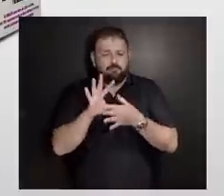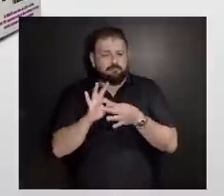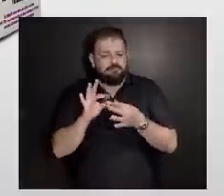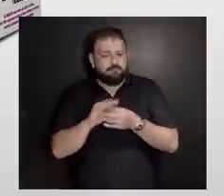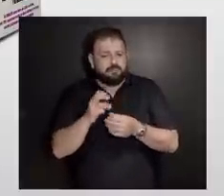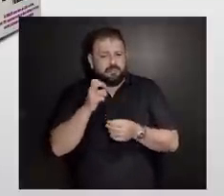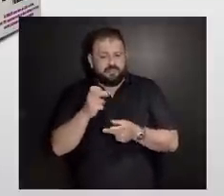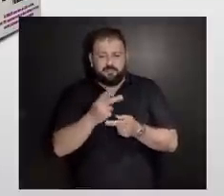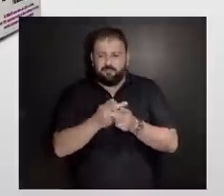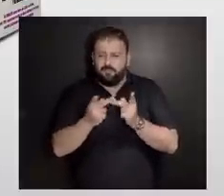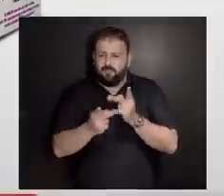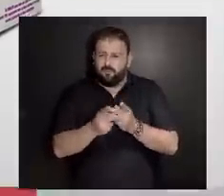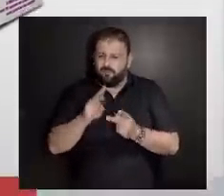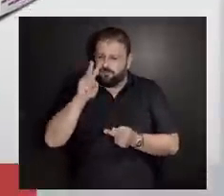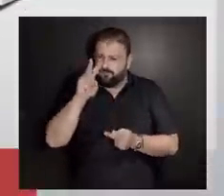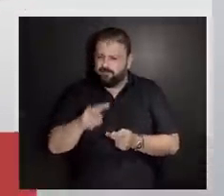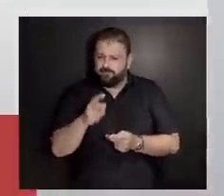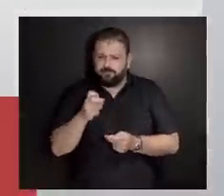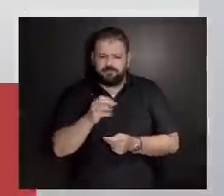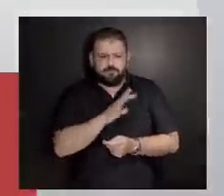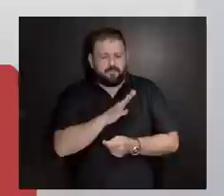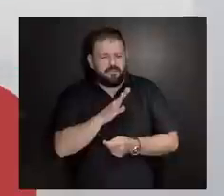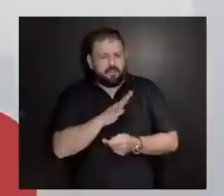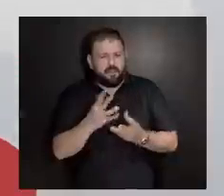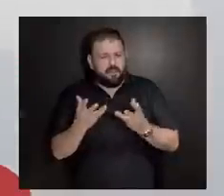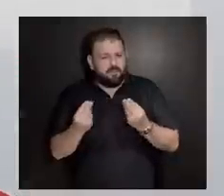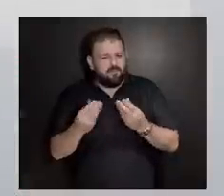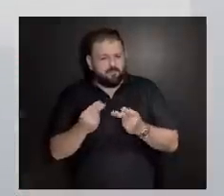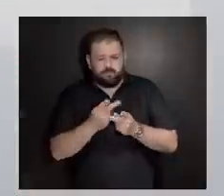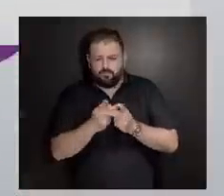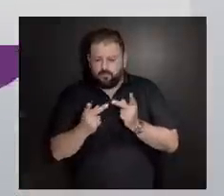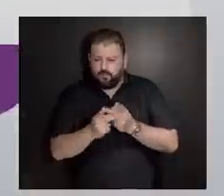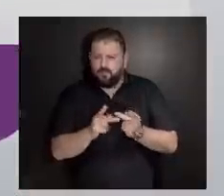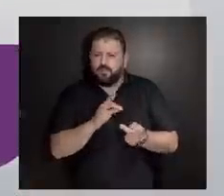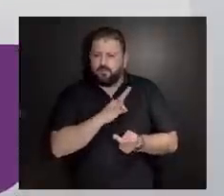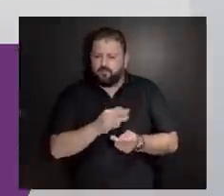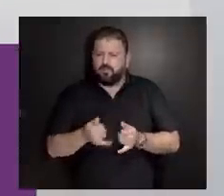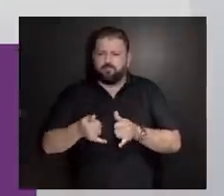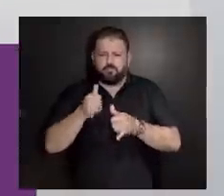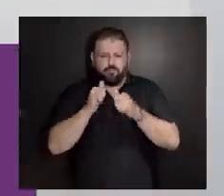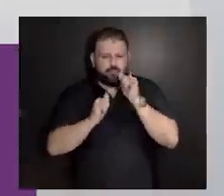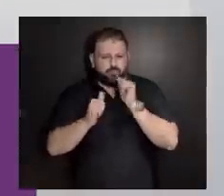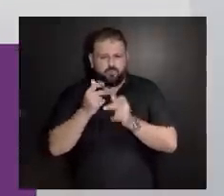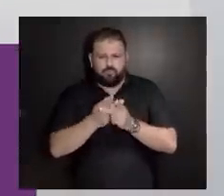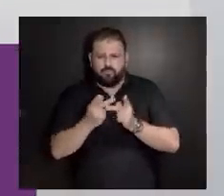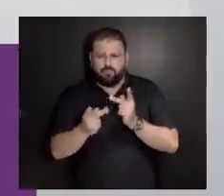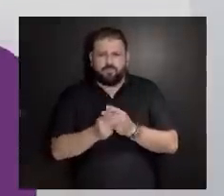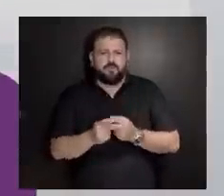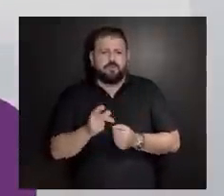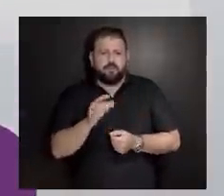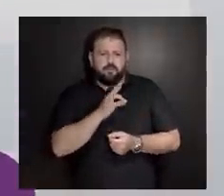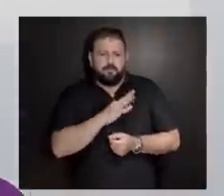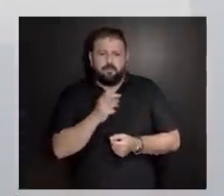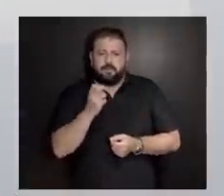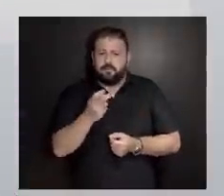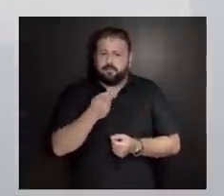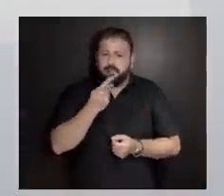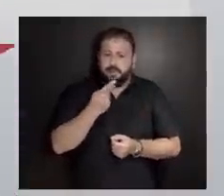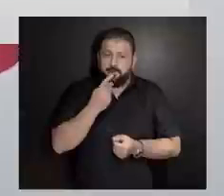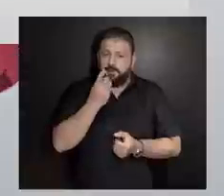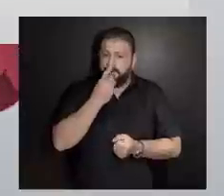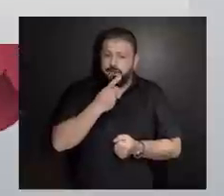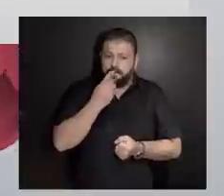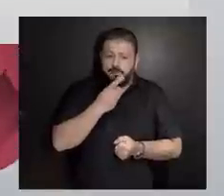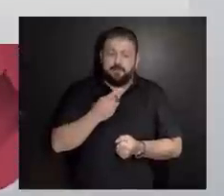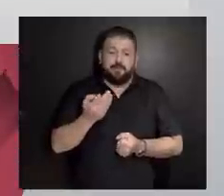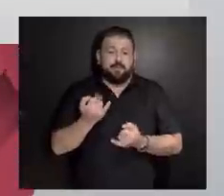que como es una enfermedad crónica, hay muchos productos que podemos consumir. Así nada más hablando de diabetes tipo